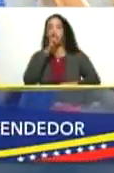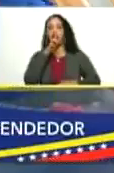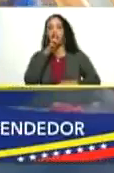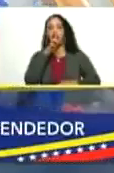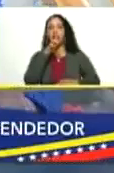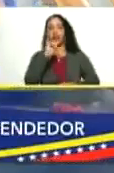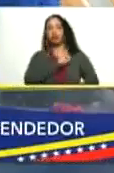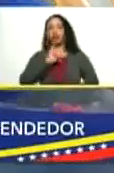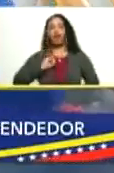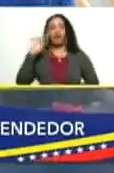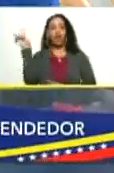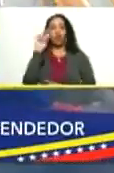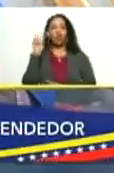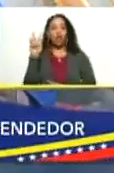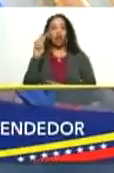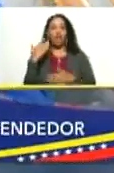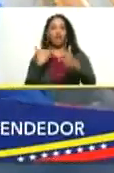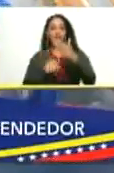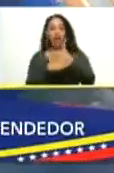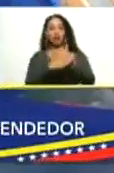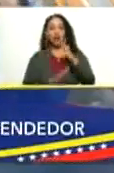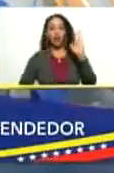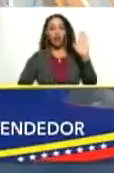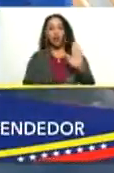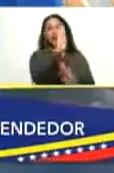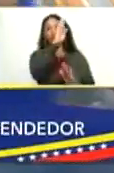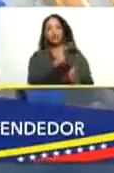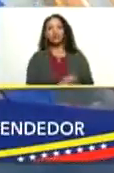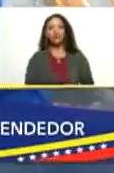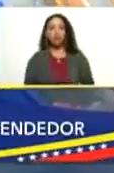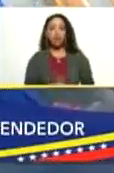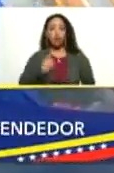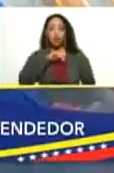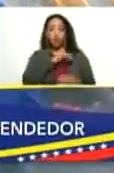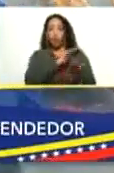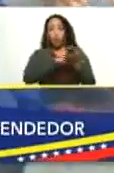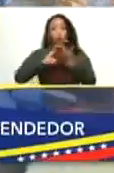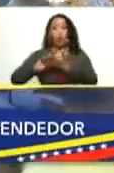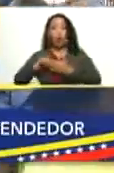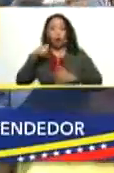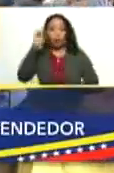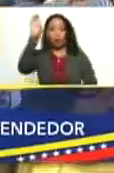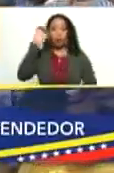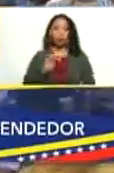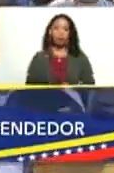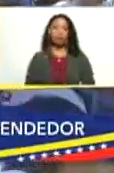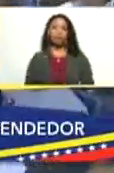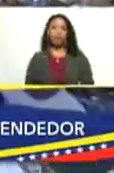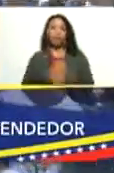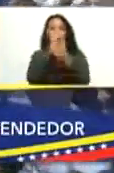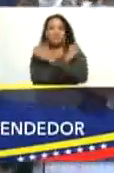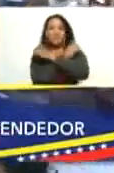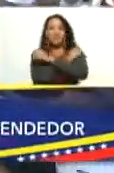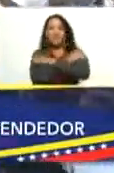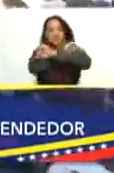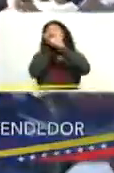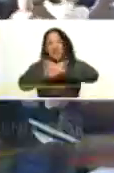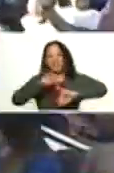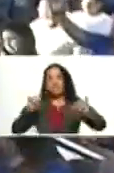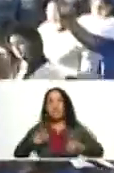identidad. Venezuela lo que va es pa'lante y lo que estamos es recuperando nuestra patria con la felicidad social como